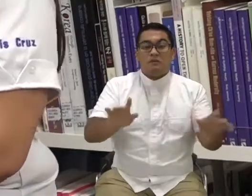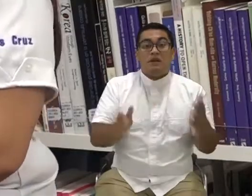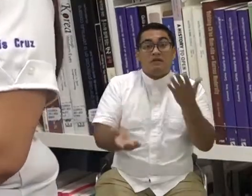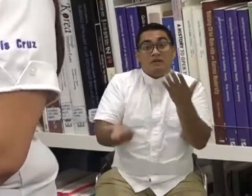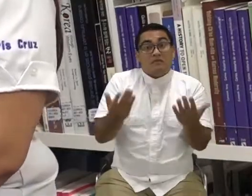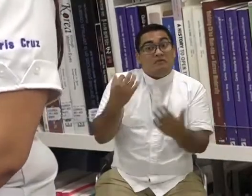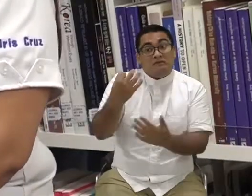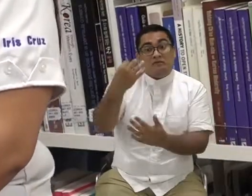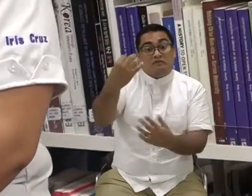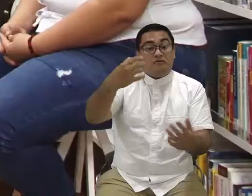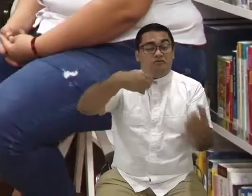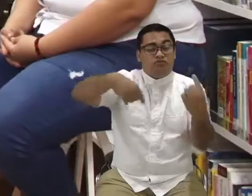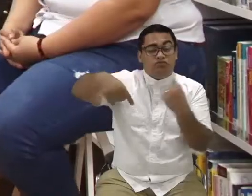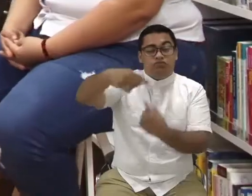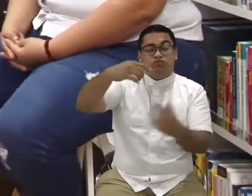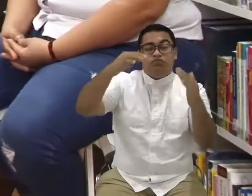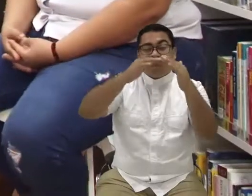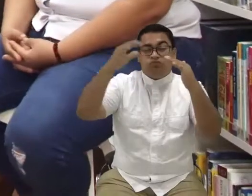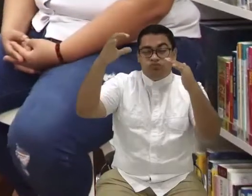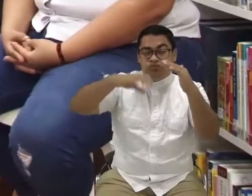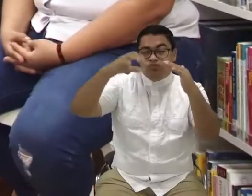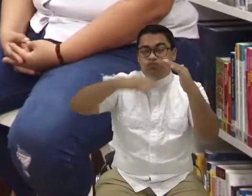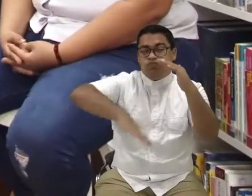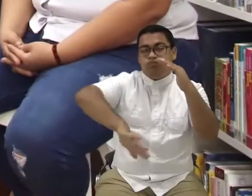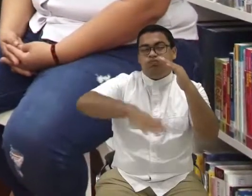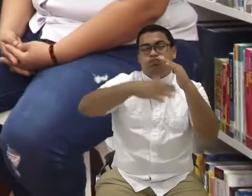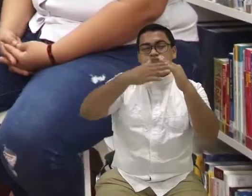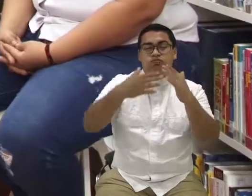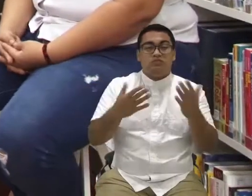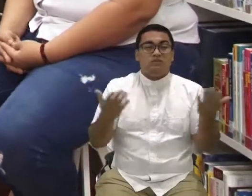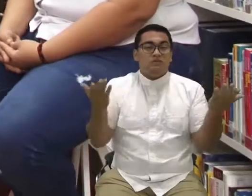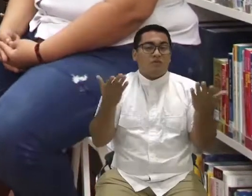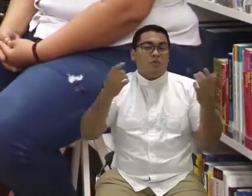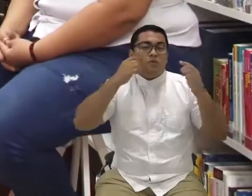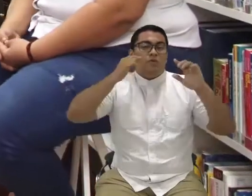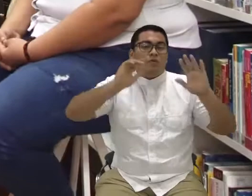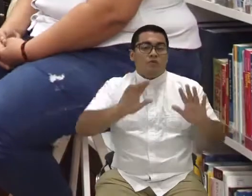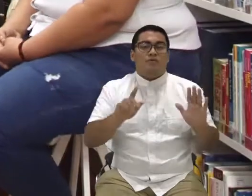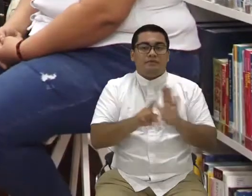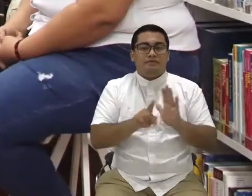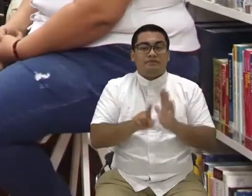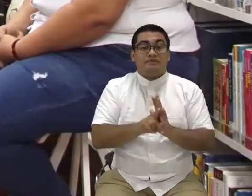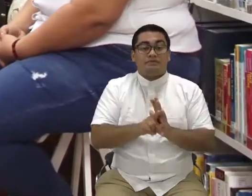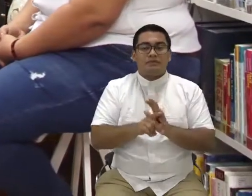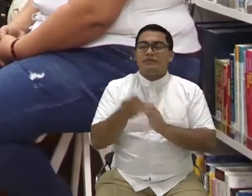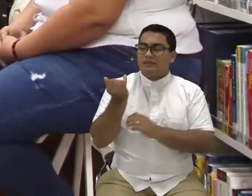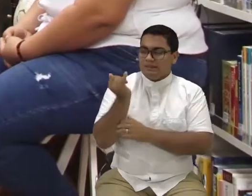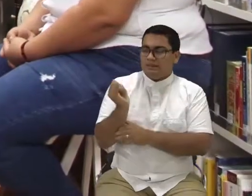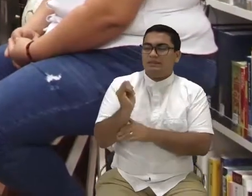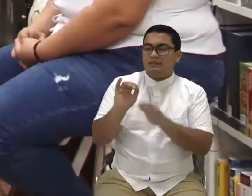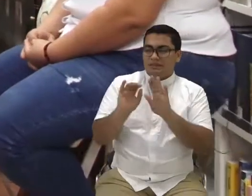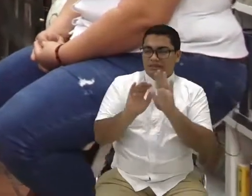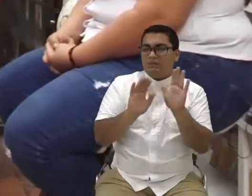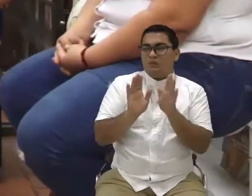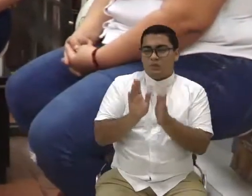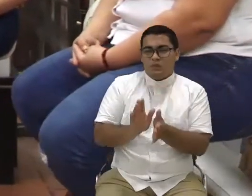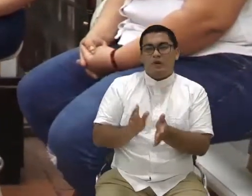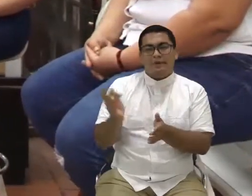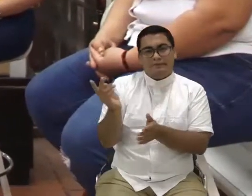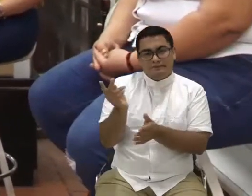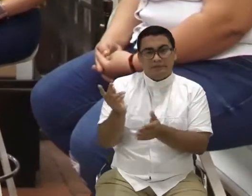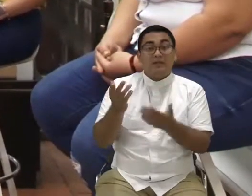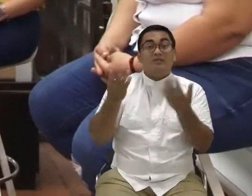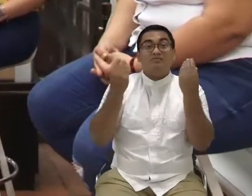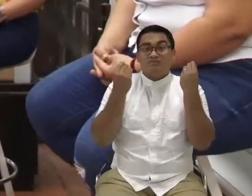inmediata ante una amenaza o el riesgo? Así es, Iris. Hay muchos retos, Marcela, a futuro, ¿verdad?